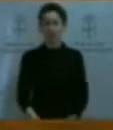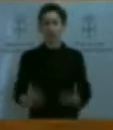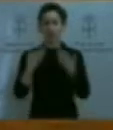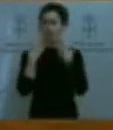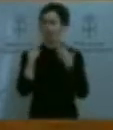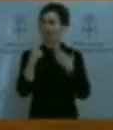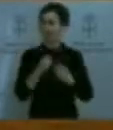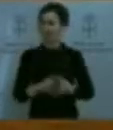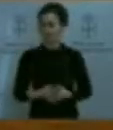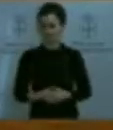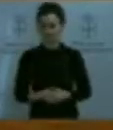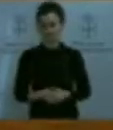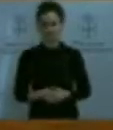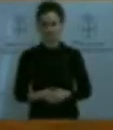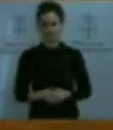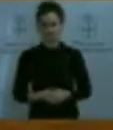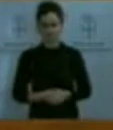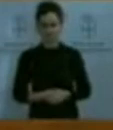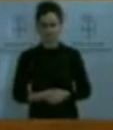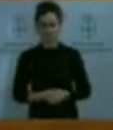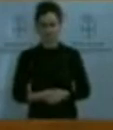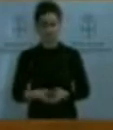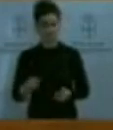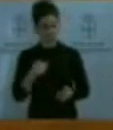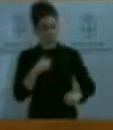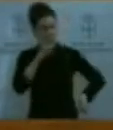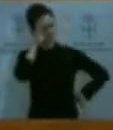Le escuchaba con suma atención, consejero, lo que pasa que